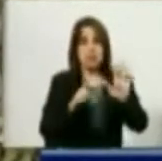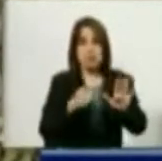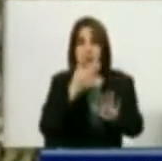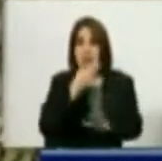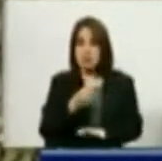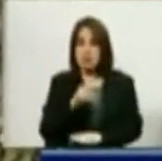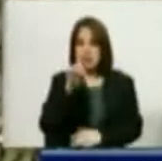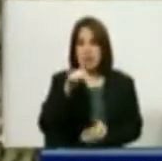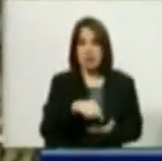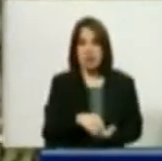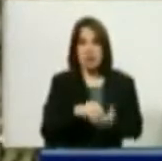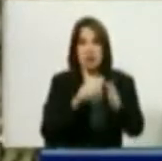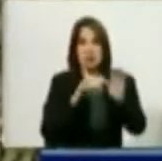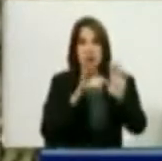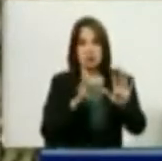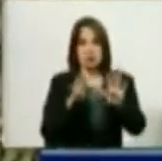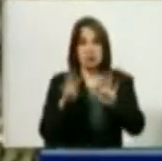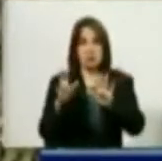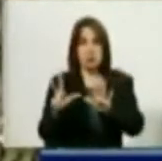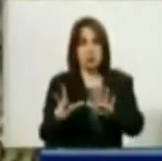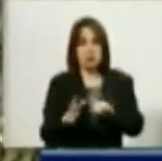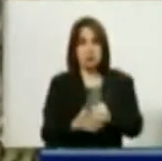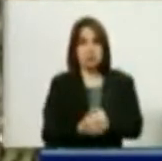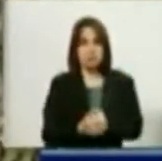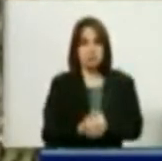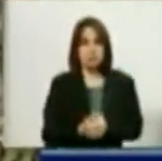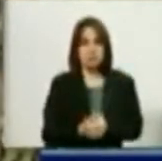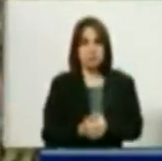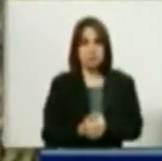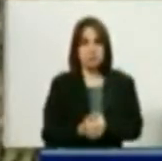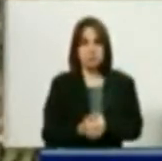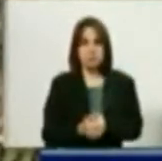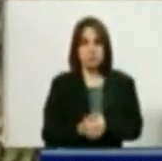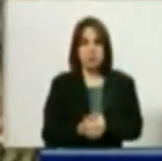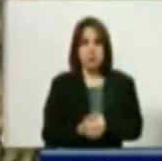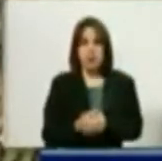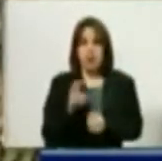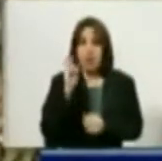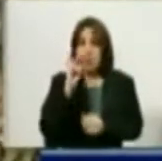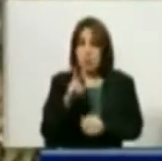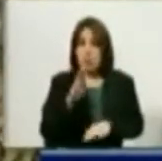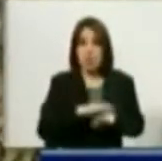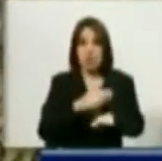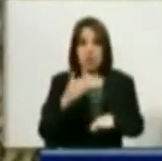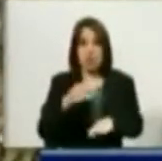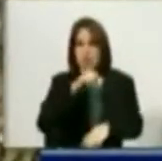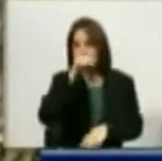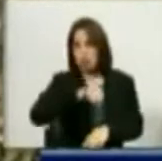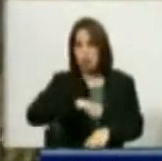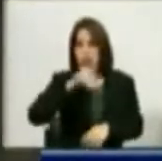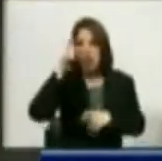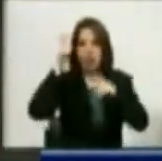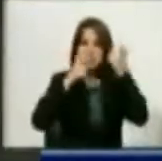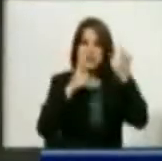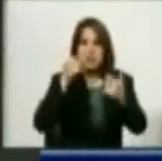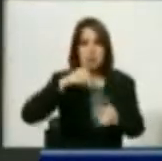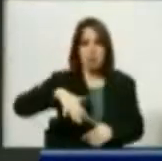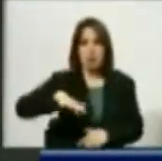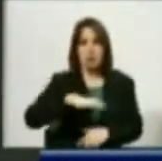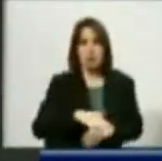1998 vean a nuestro comandante en esa fecha y vean Por qué Chávez lo amo este pueblo desde el principio mándelo